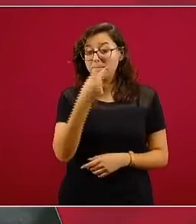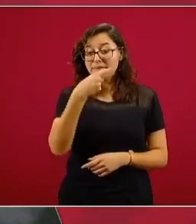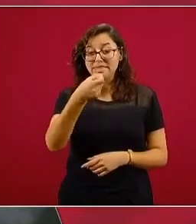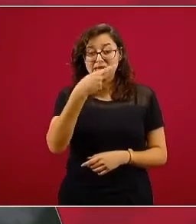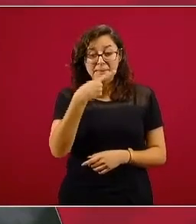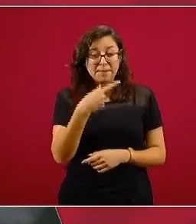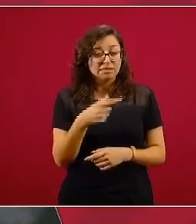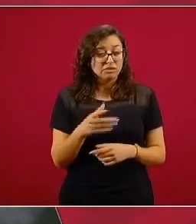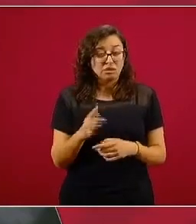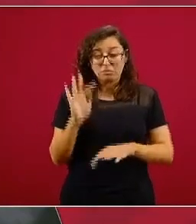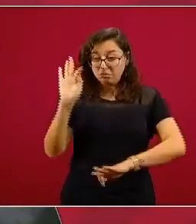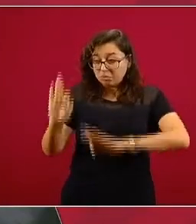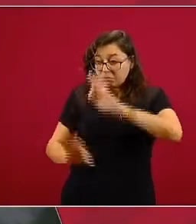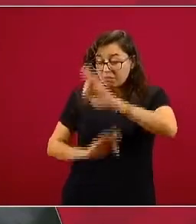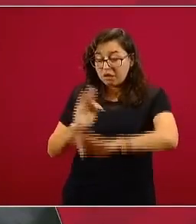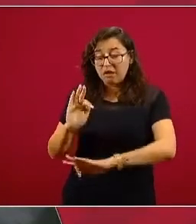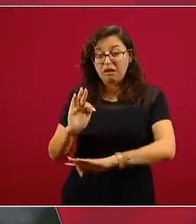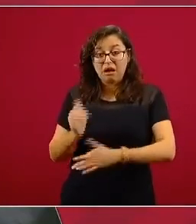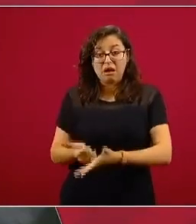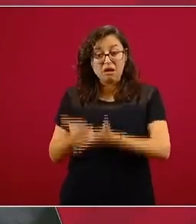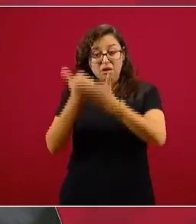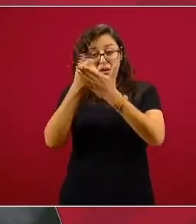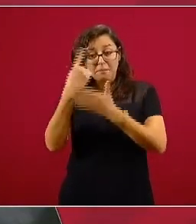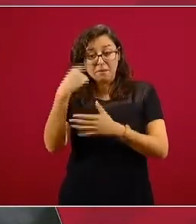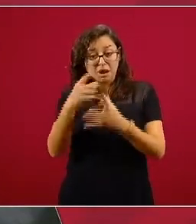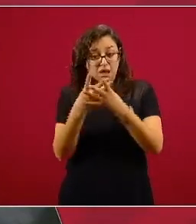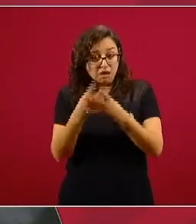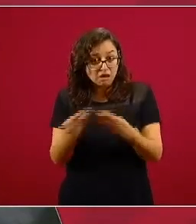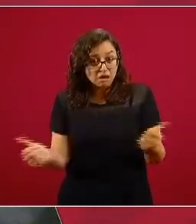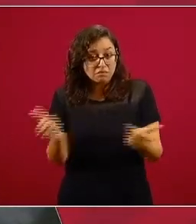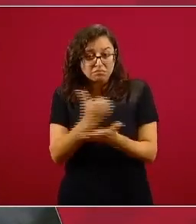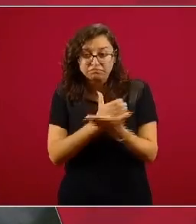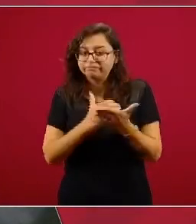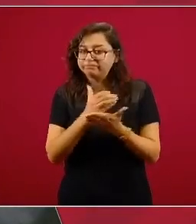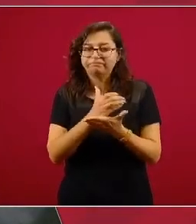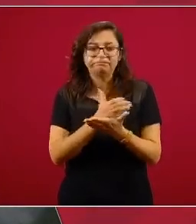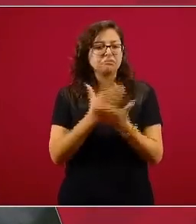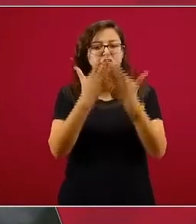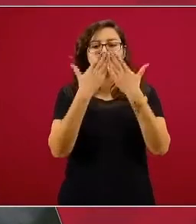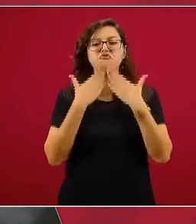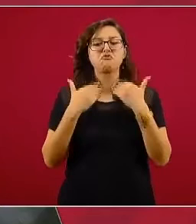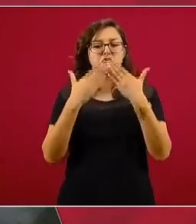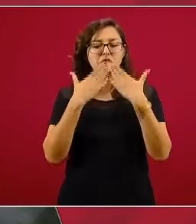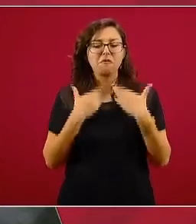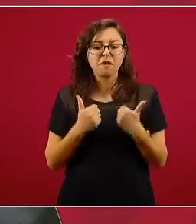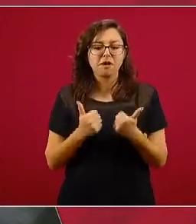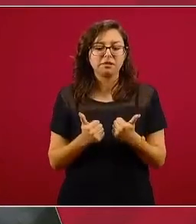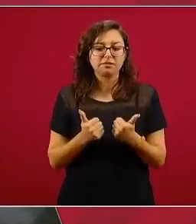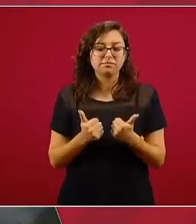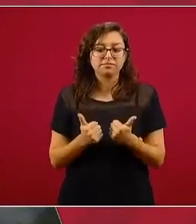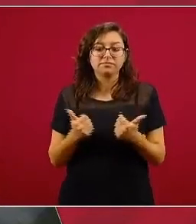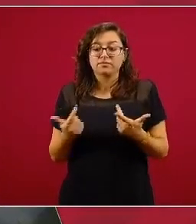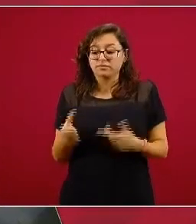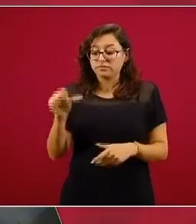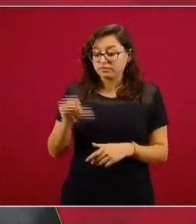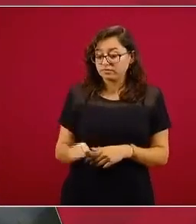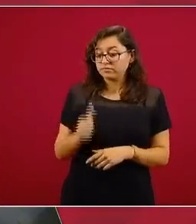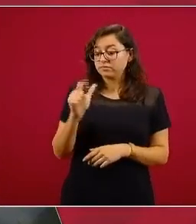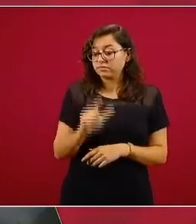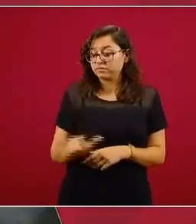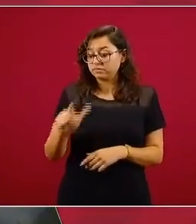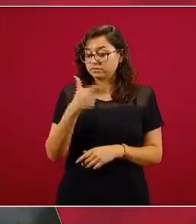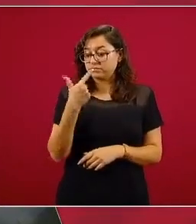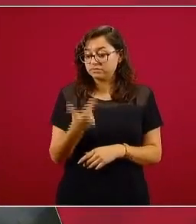tratamiento directo contra el virus SARS-CoV-2. Y hasta el minuto de hoy, 19:35 del lunes 7 de septiembre